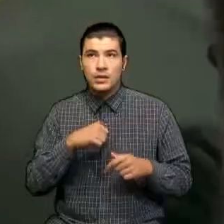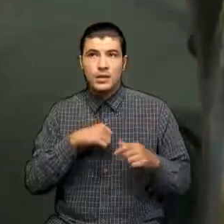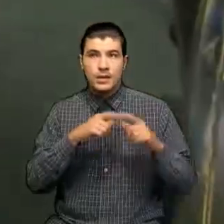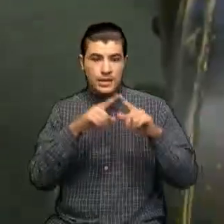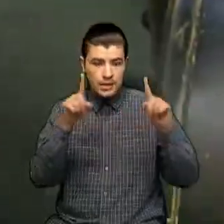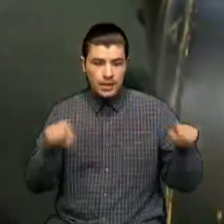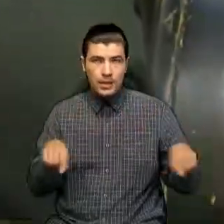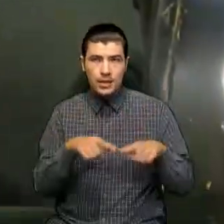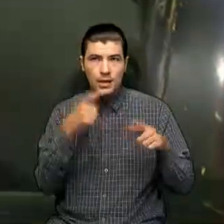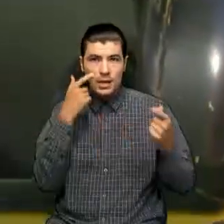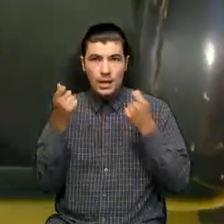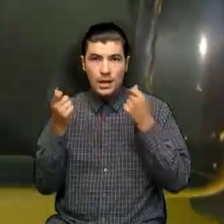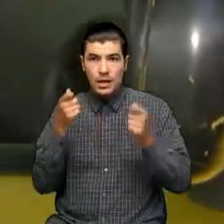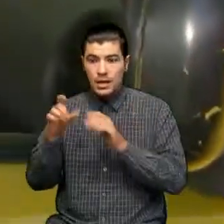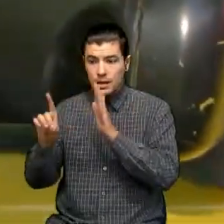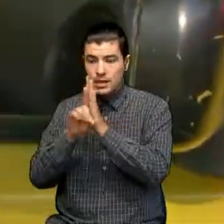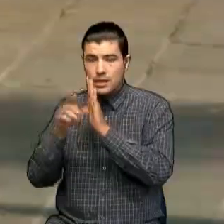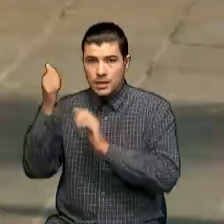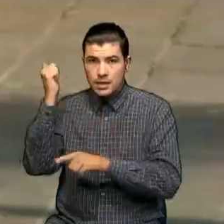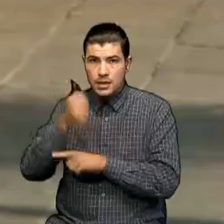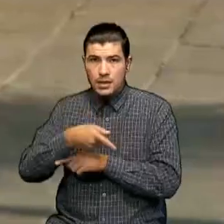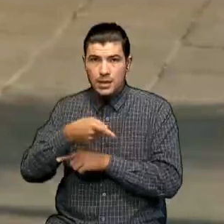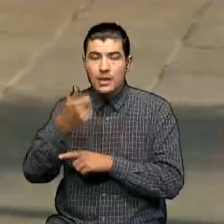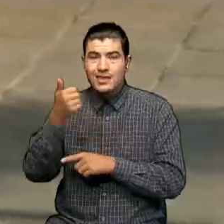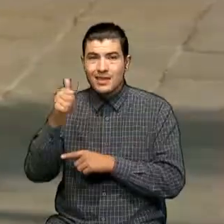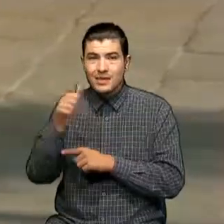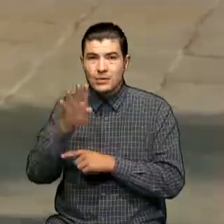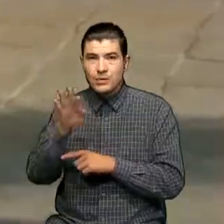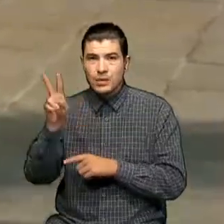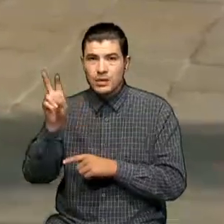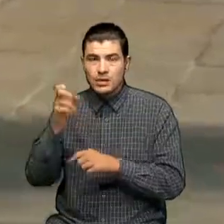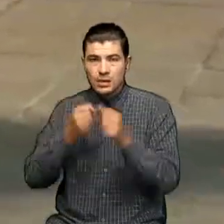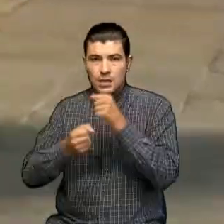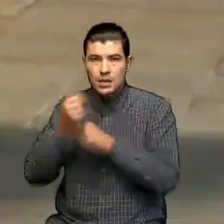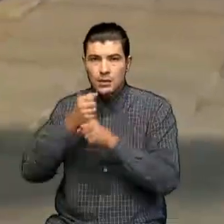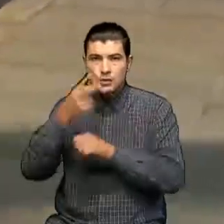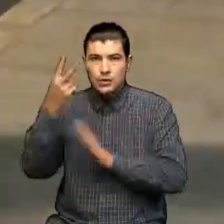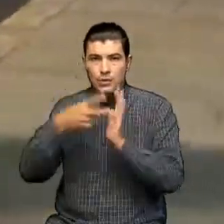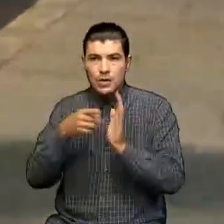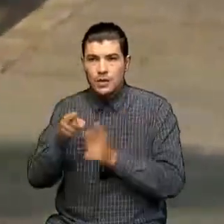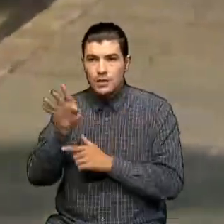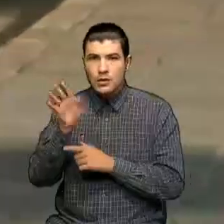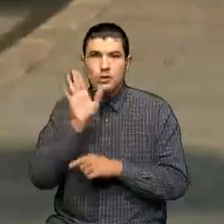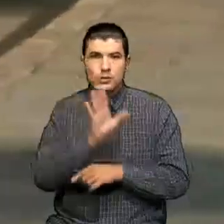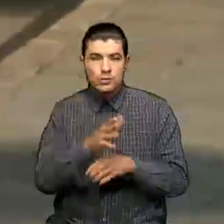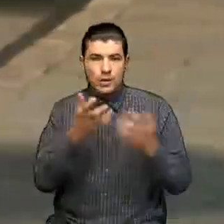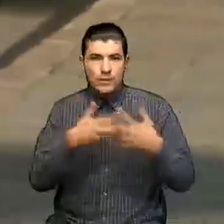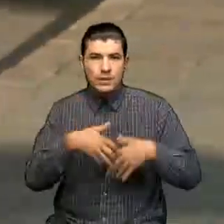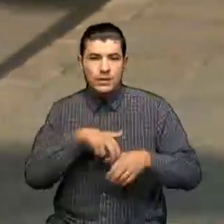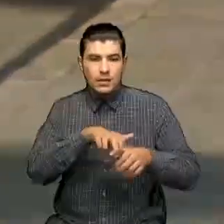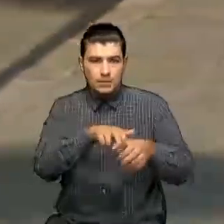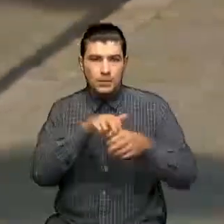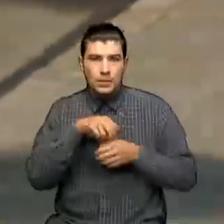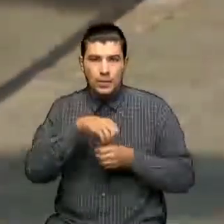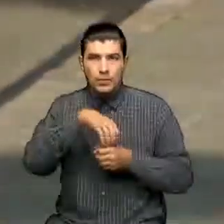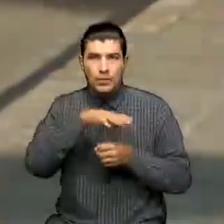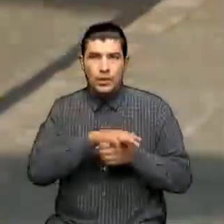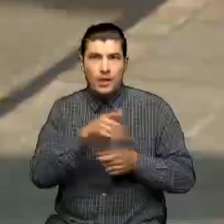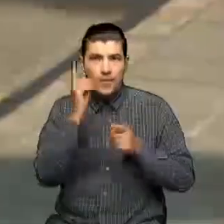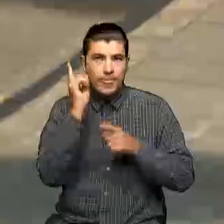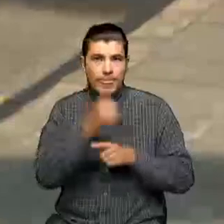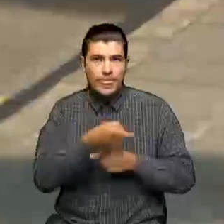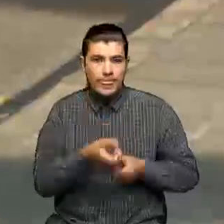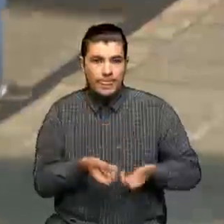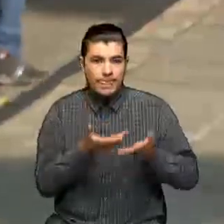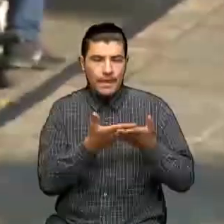la cual según el decreto 10 47 del 2014 las empresas de transporte público tienen como obligación suministrar la tarjeta de control a